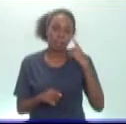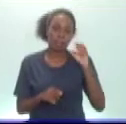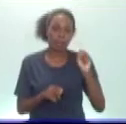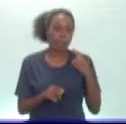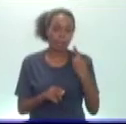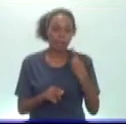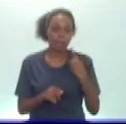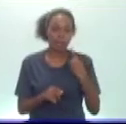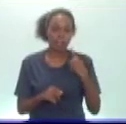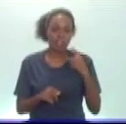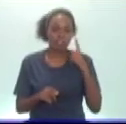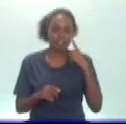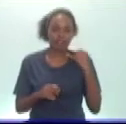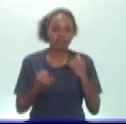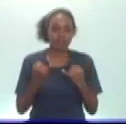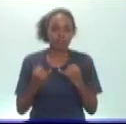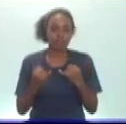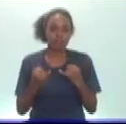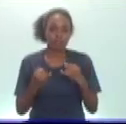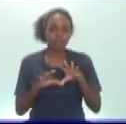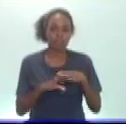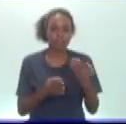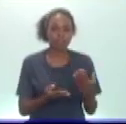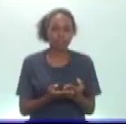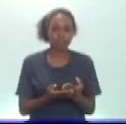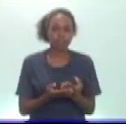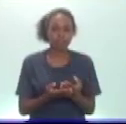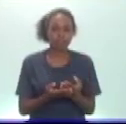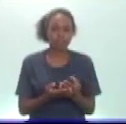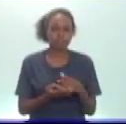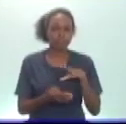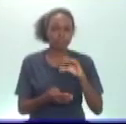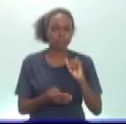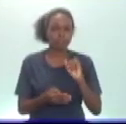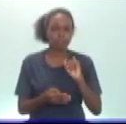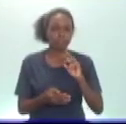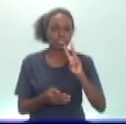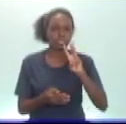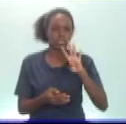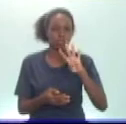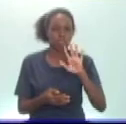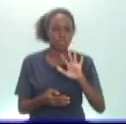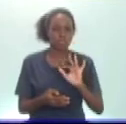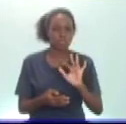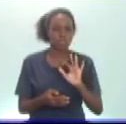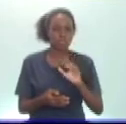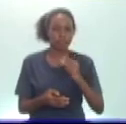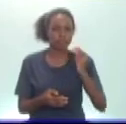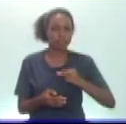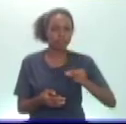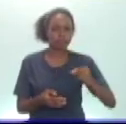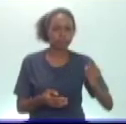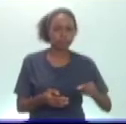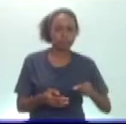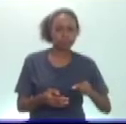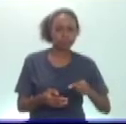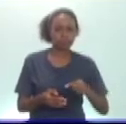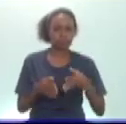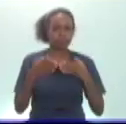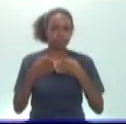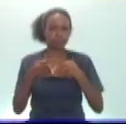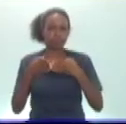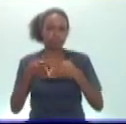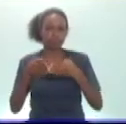los datos. Nos dice que ha transportado 345 turistas, que ha efectuado 68 viajes y